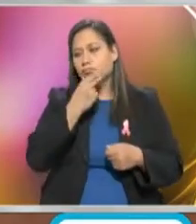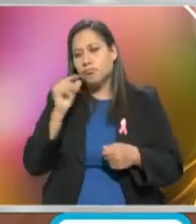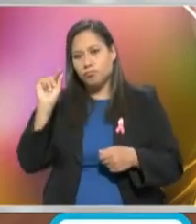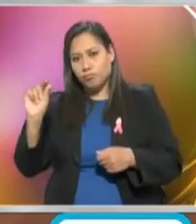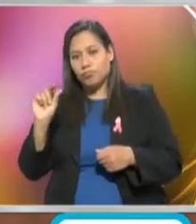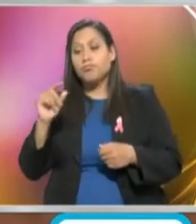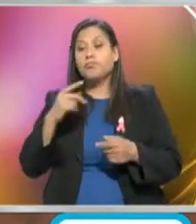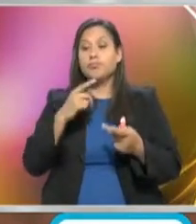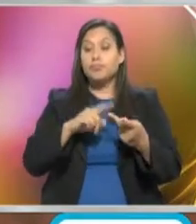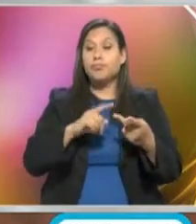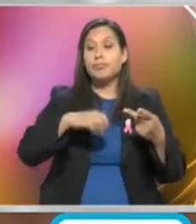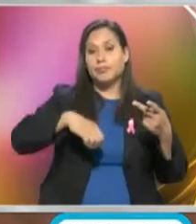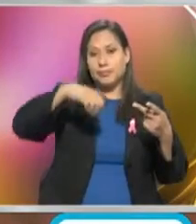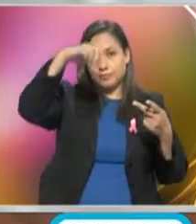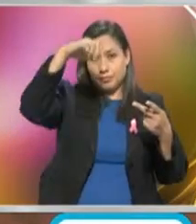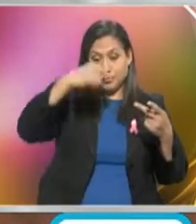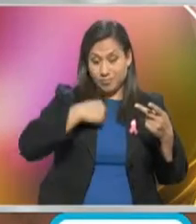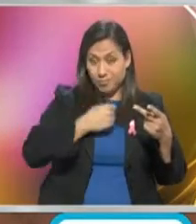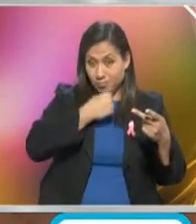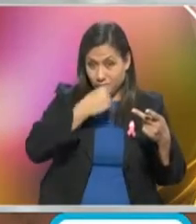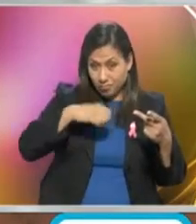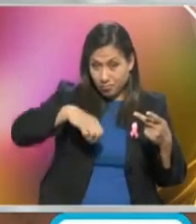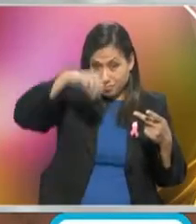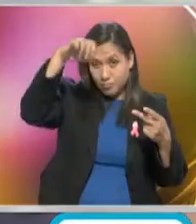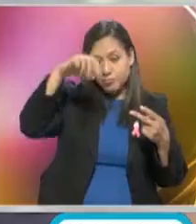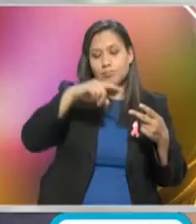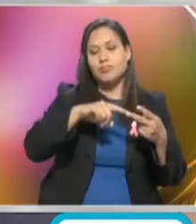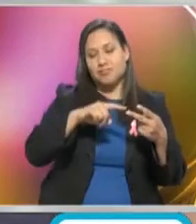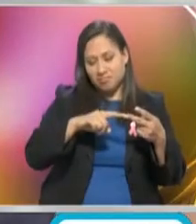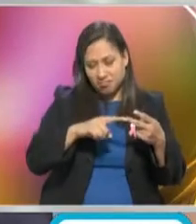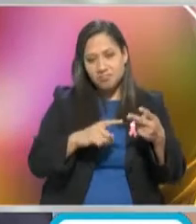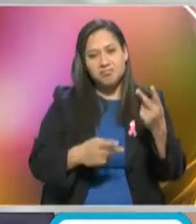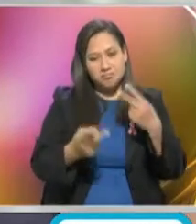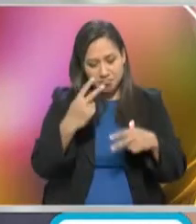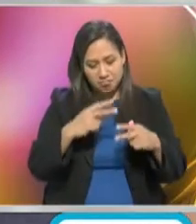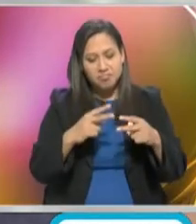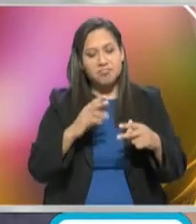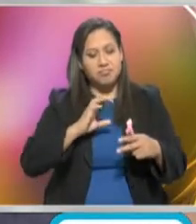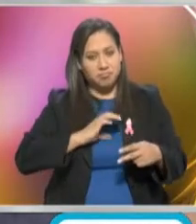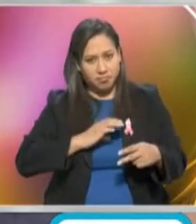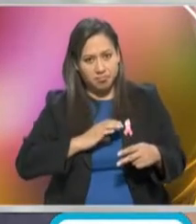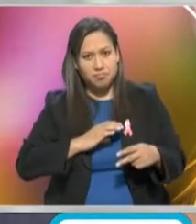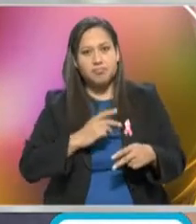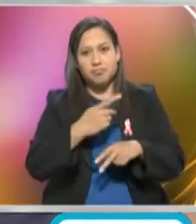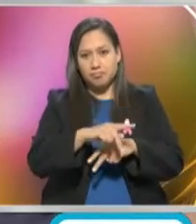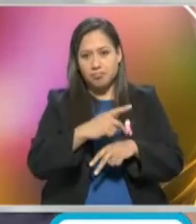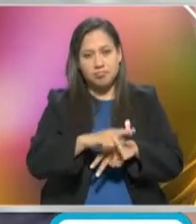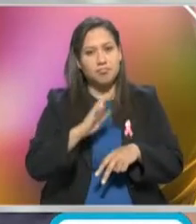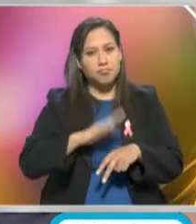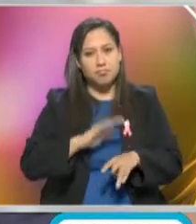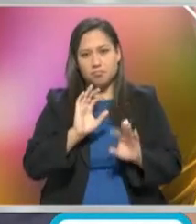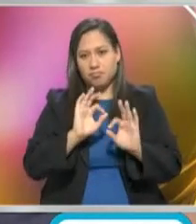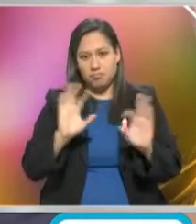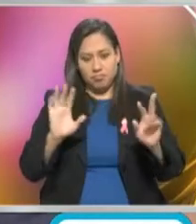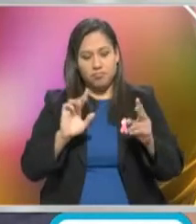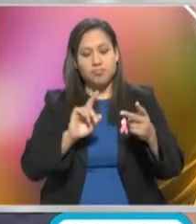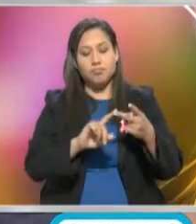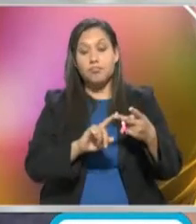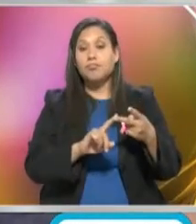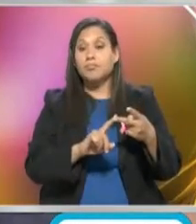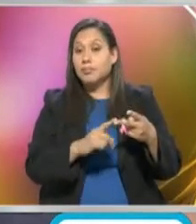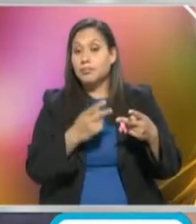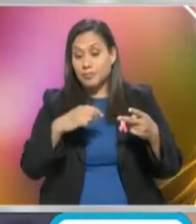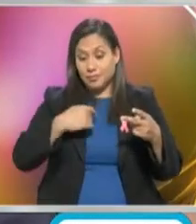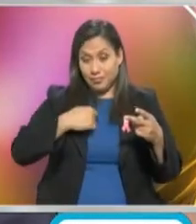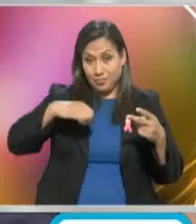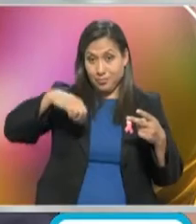la edad. Entre más edad tiene una mujer, el riesgo es mayor de tener cáncer de mama. Y este factor se